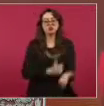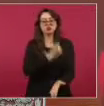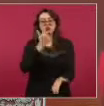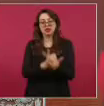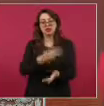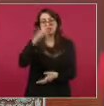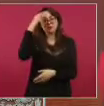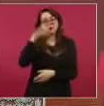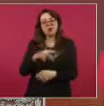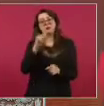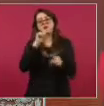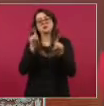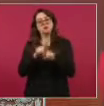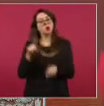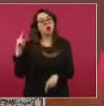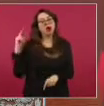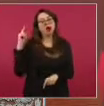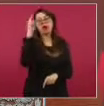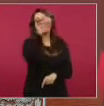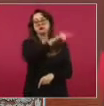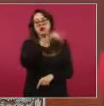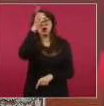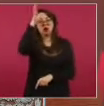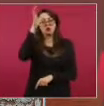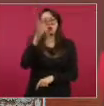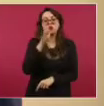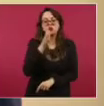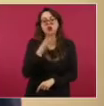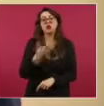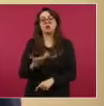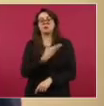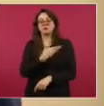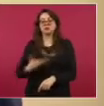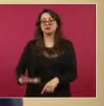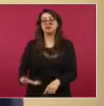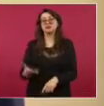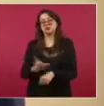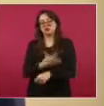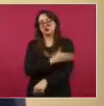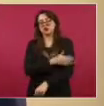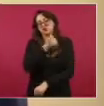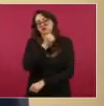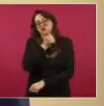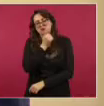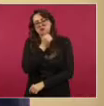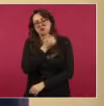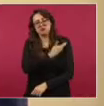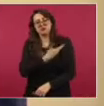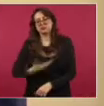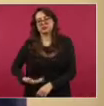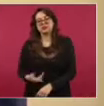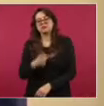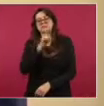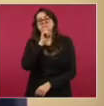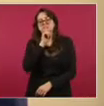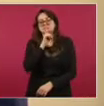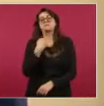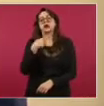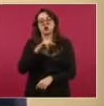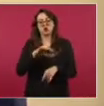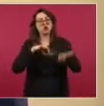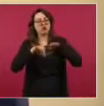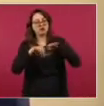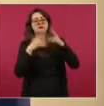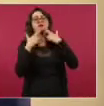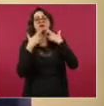ofrecimiento que les hizo Francisco I. Madero de darles trabajo en sus haciendas.